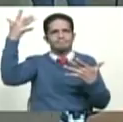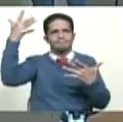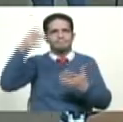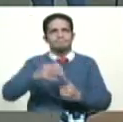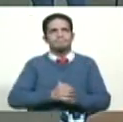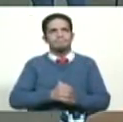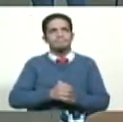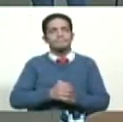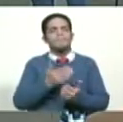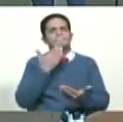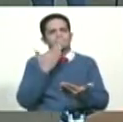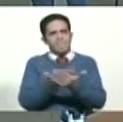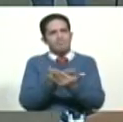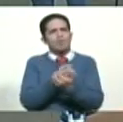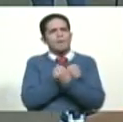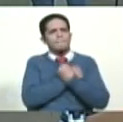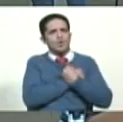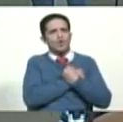pido el amor